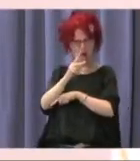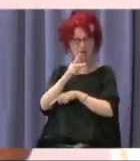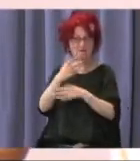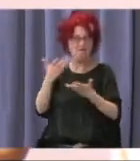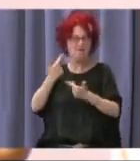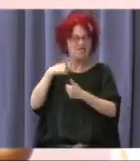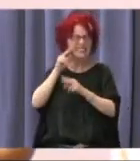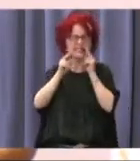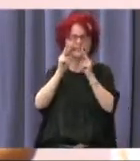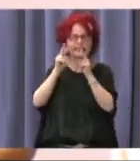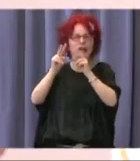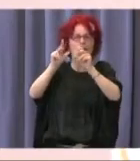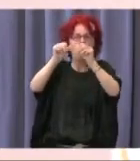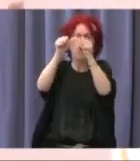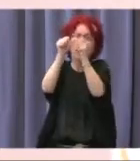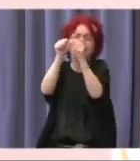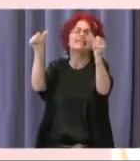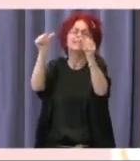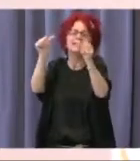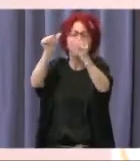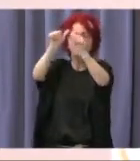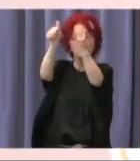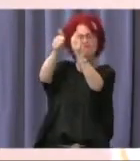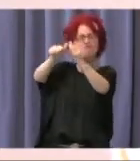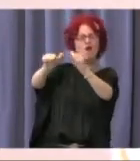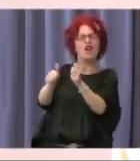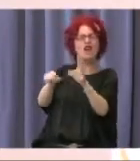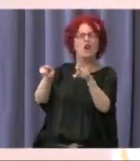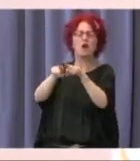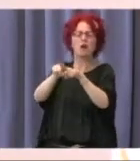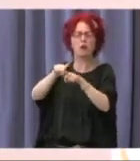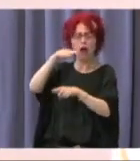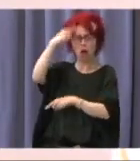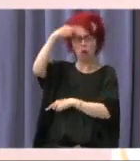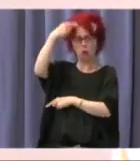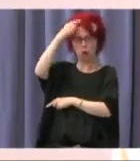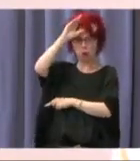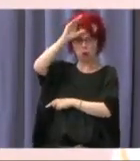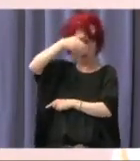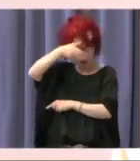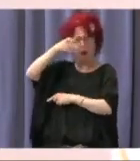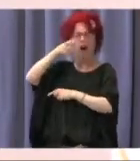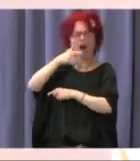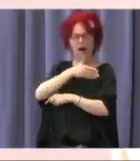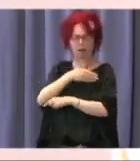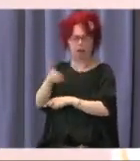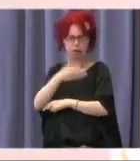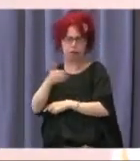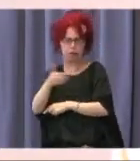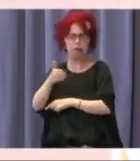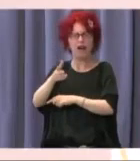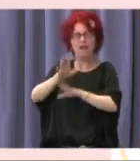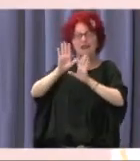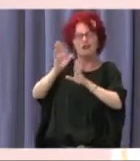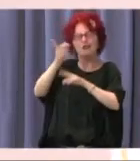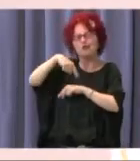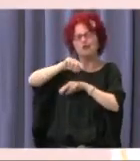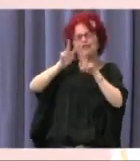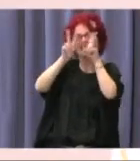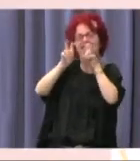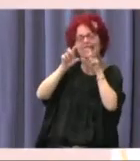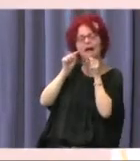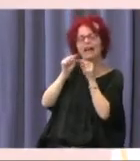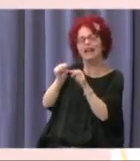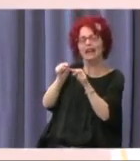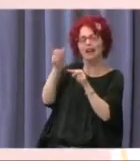un estereotipo de mujer inculta, cotilla, desarreglada, tal. Para esto ha quedado el término maruja. Pero no solamente para esto.